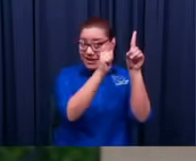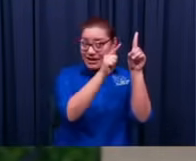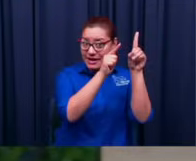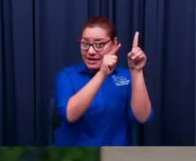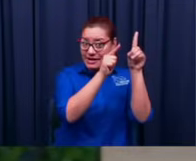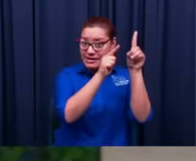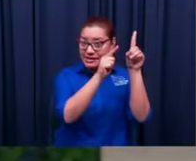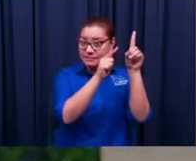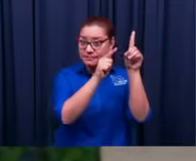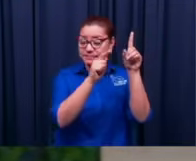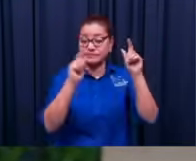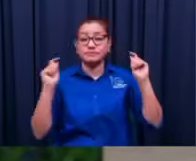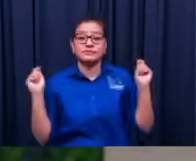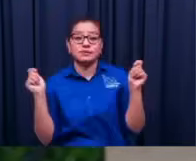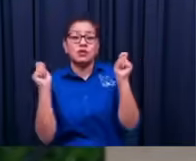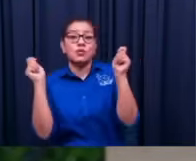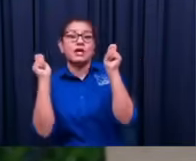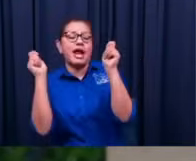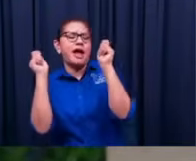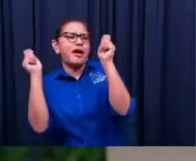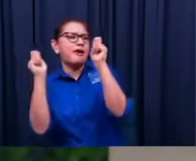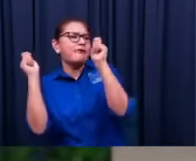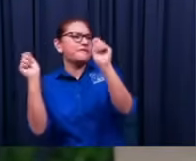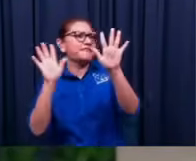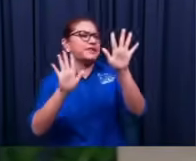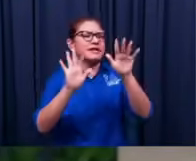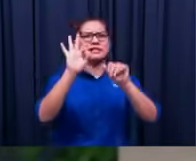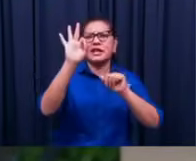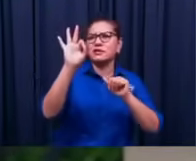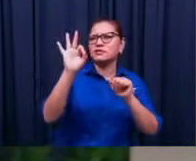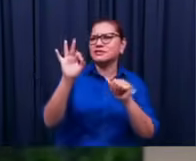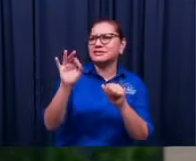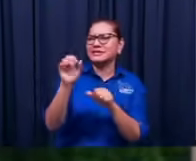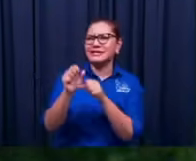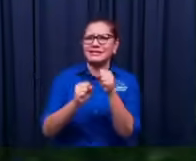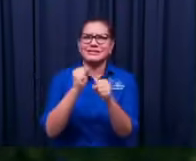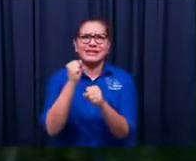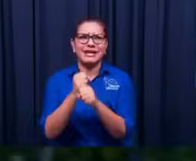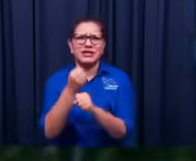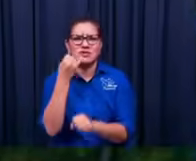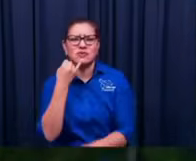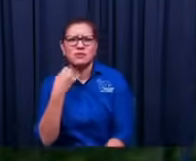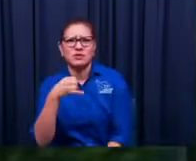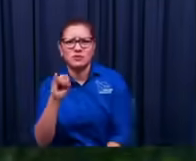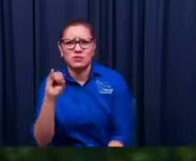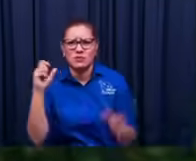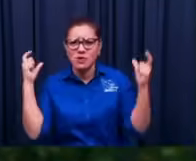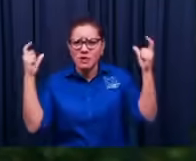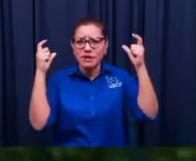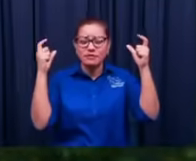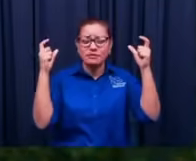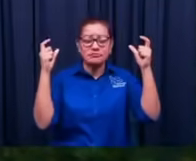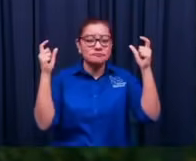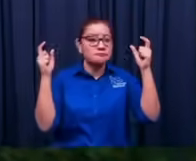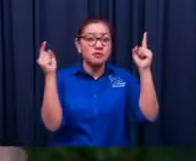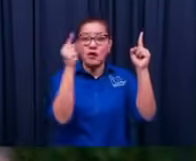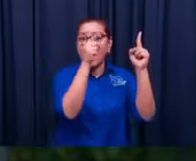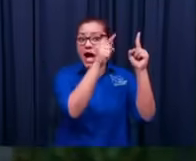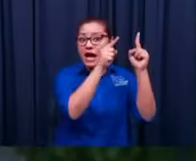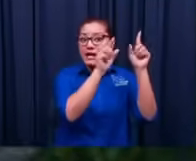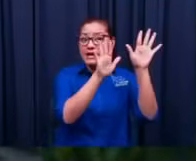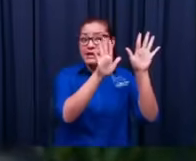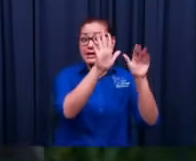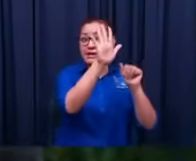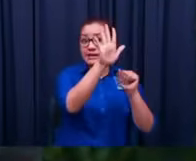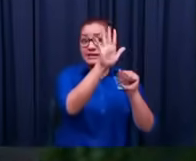Nosotros no celebramos la fiesta del bar mitzvah a los 13 años, no, al hombre 15 años y a un